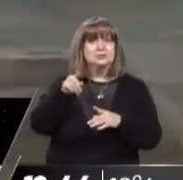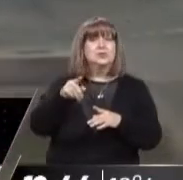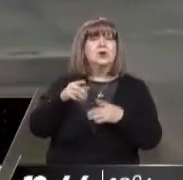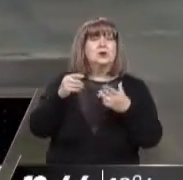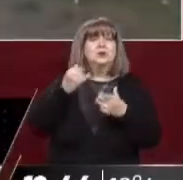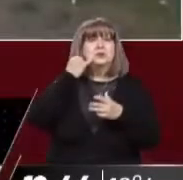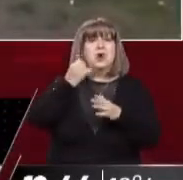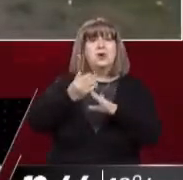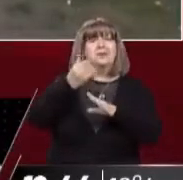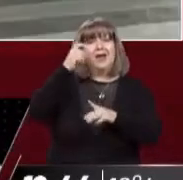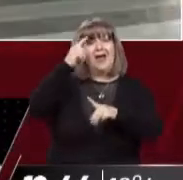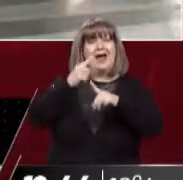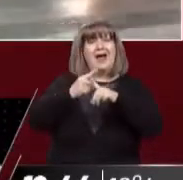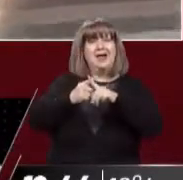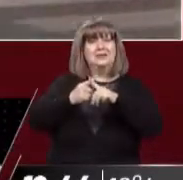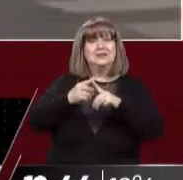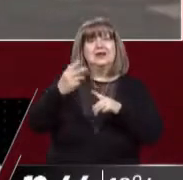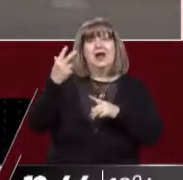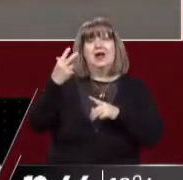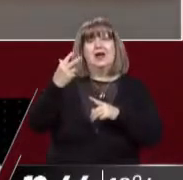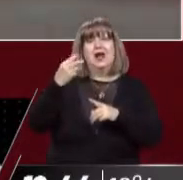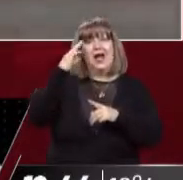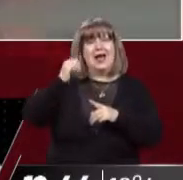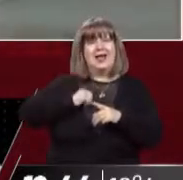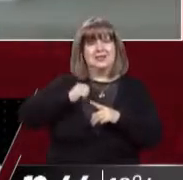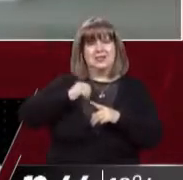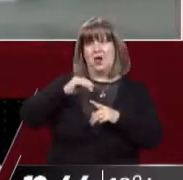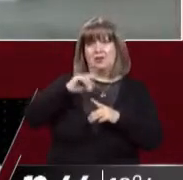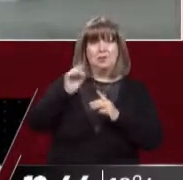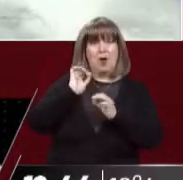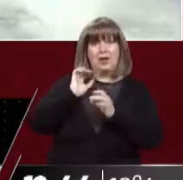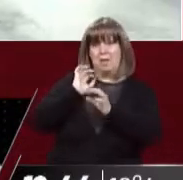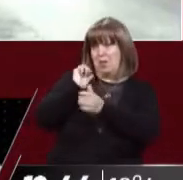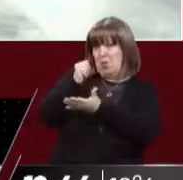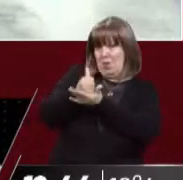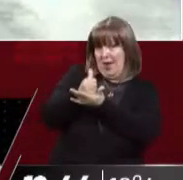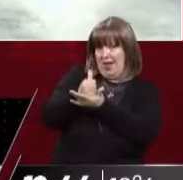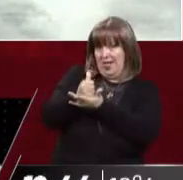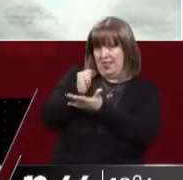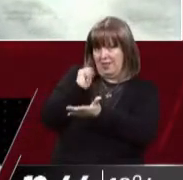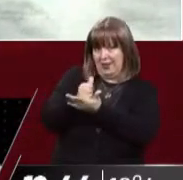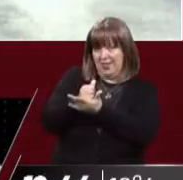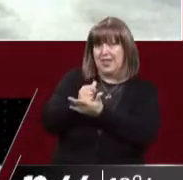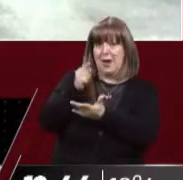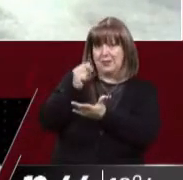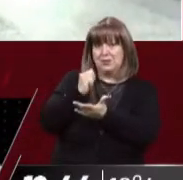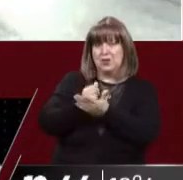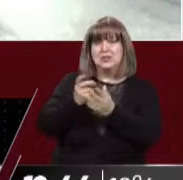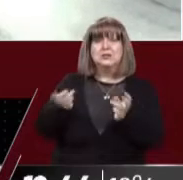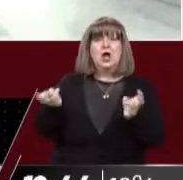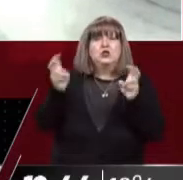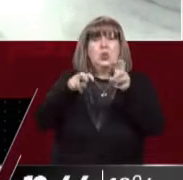Estoy detrás del ex Ejército de los Andes, del Hotel Saboya. ¿Por qué estamos acá? Porque en esa parada, que vas a ver exactamente en esa parada, se